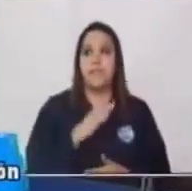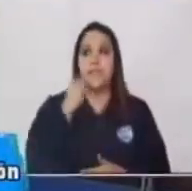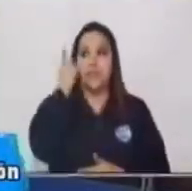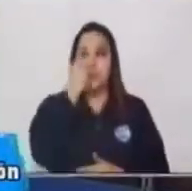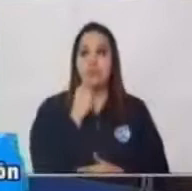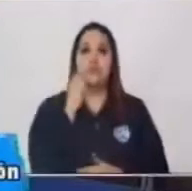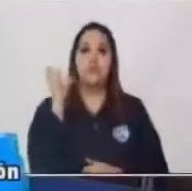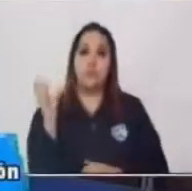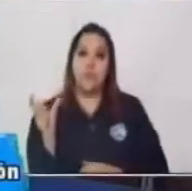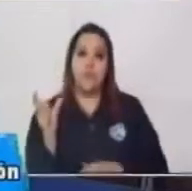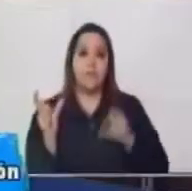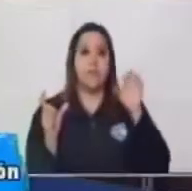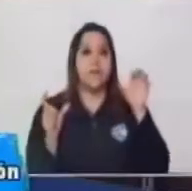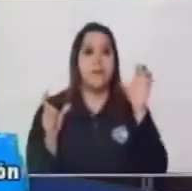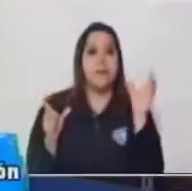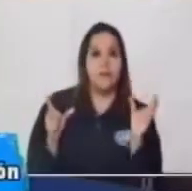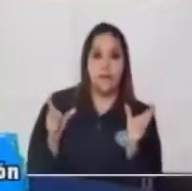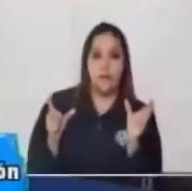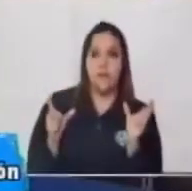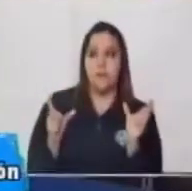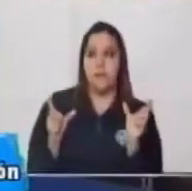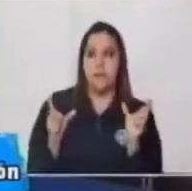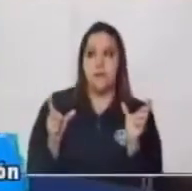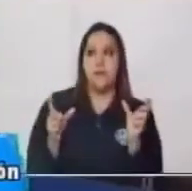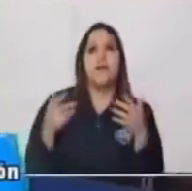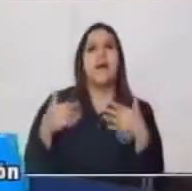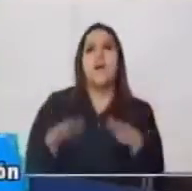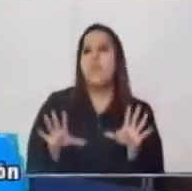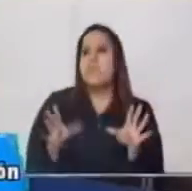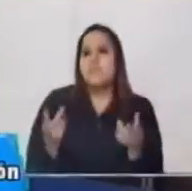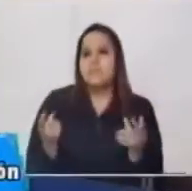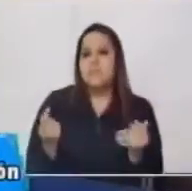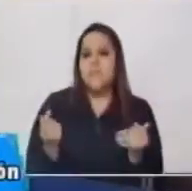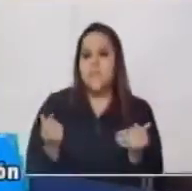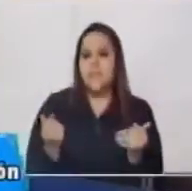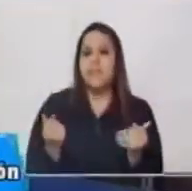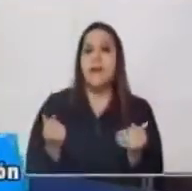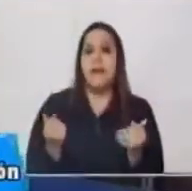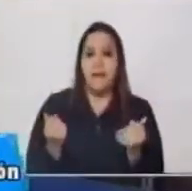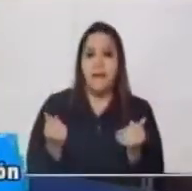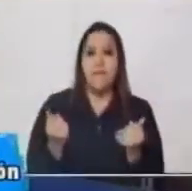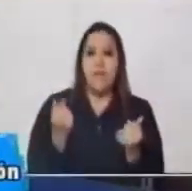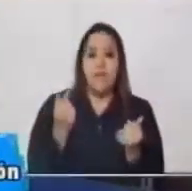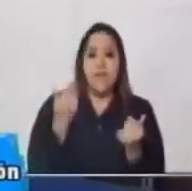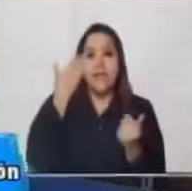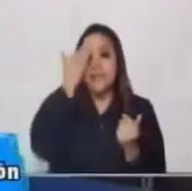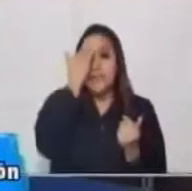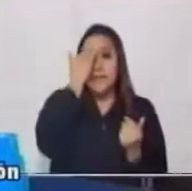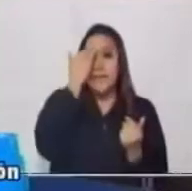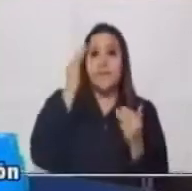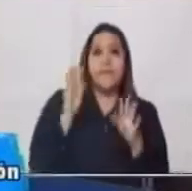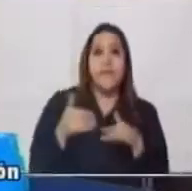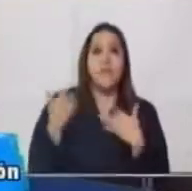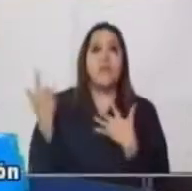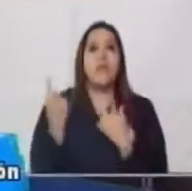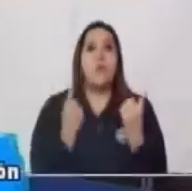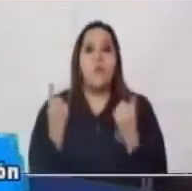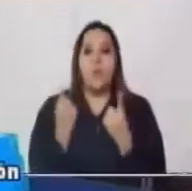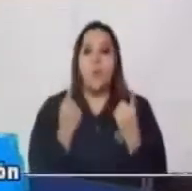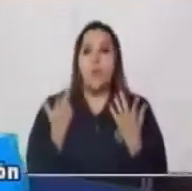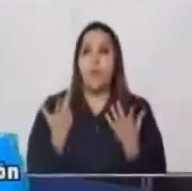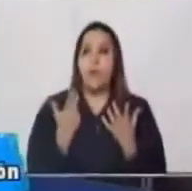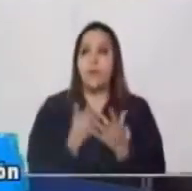y predicado. Ahora, ¿qué vamos a hacer? Vamos a encontrar las demás partes que hemos aprendido el día de